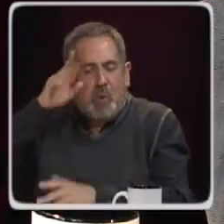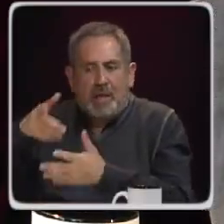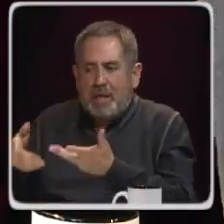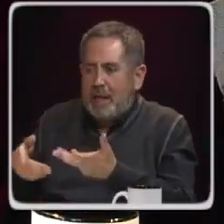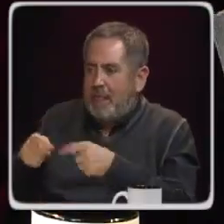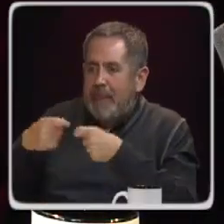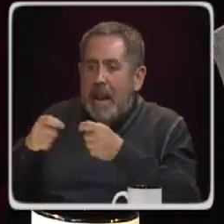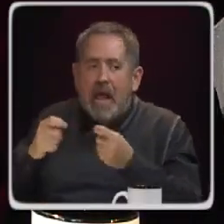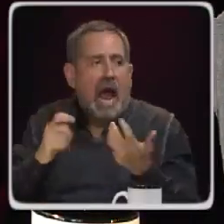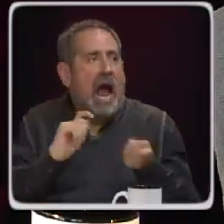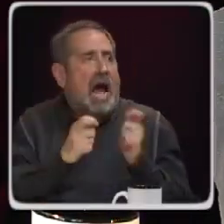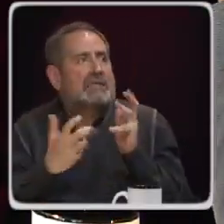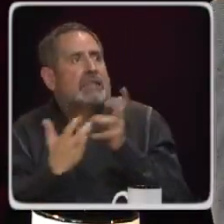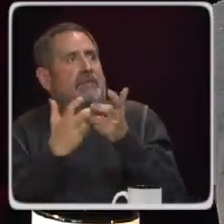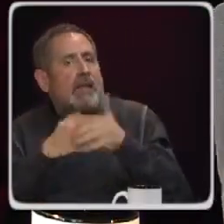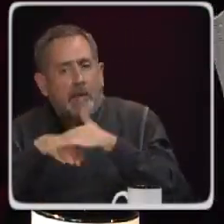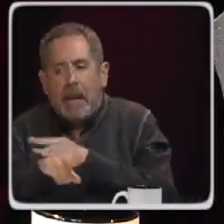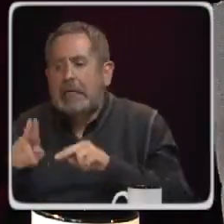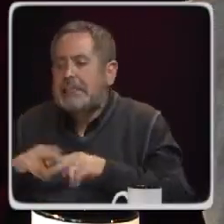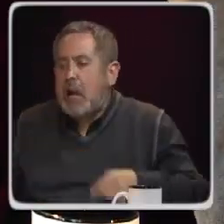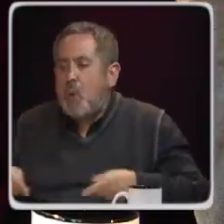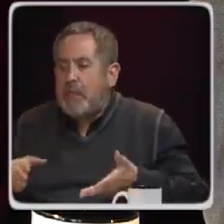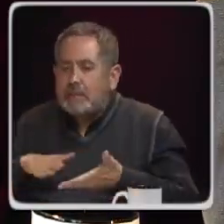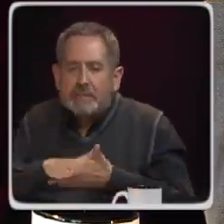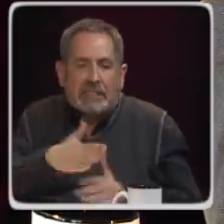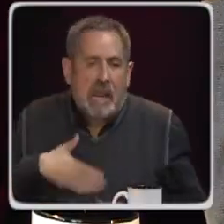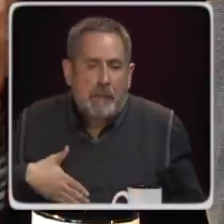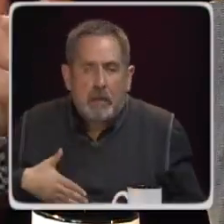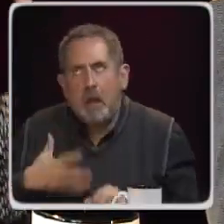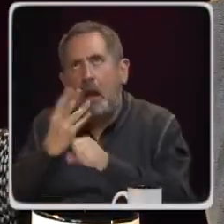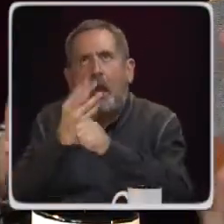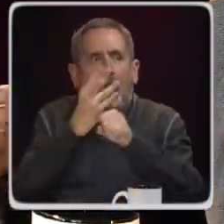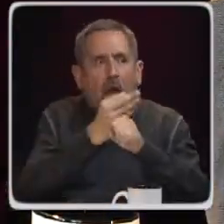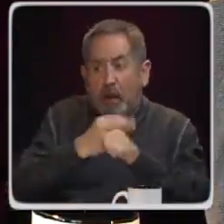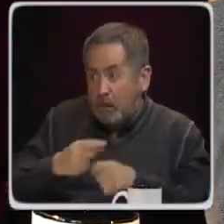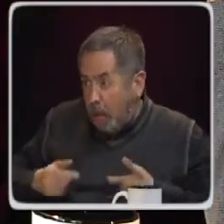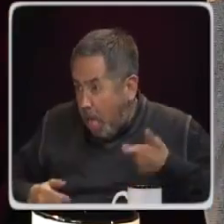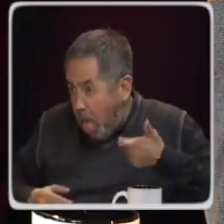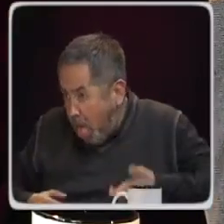los grupos. La Comisión de Atención a Grupos Vulnerables insiste